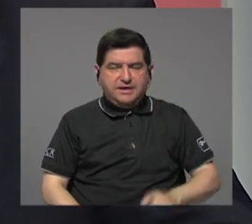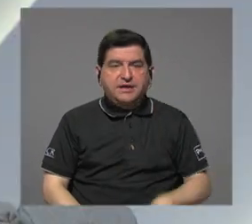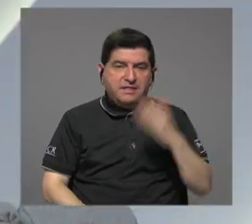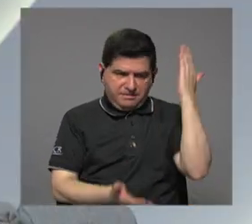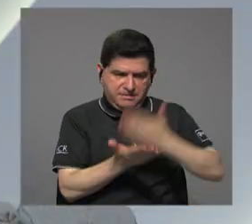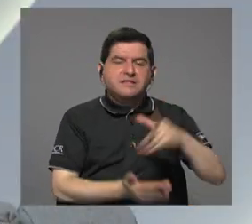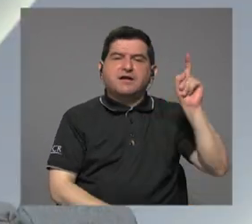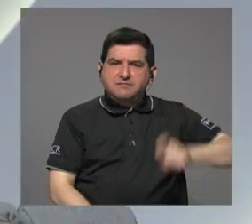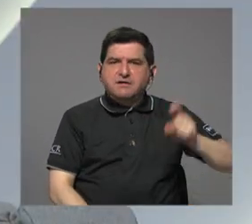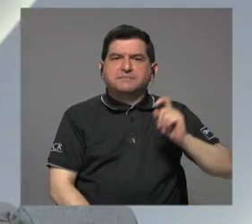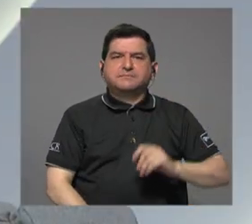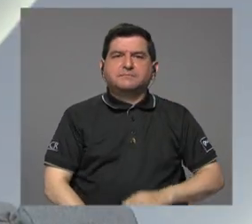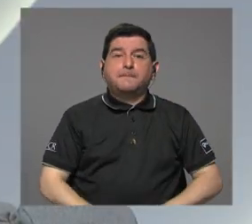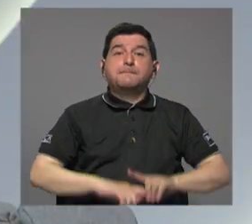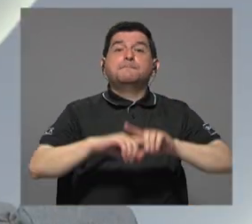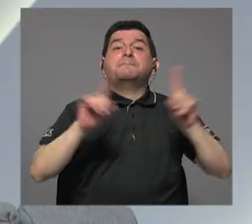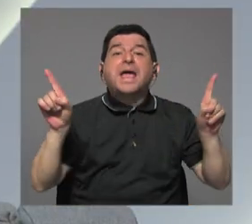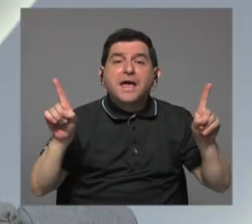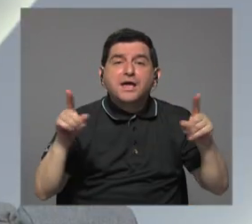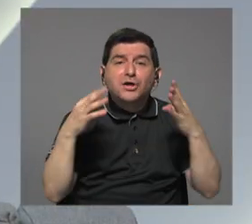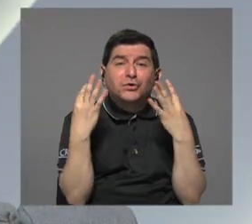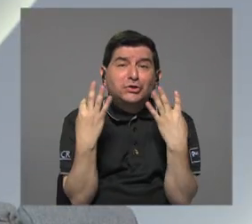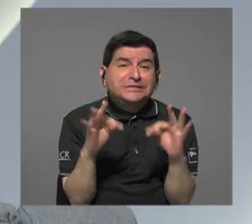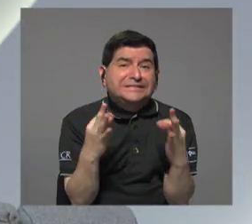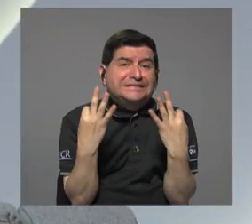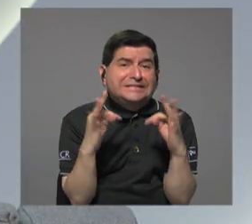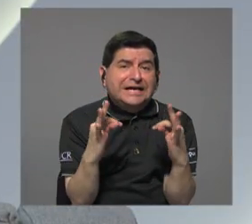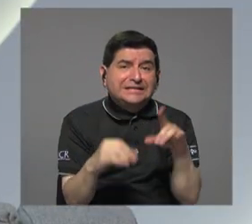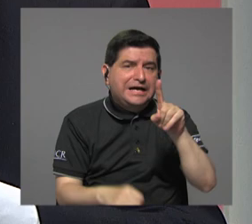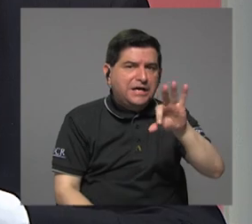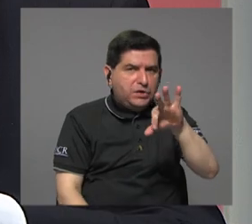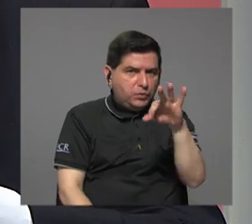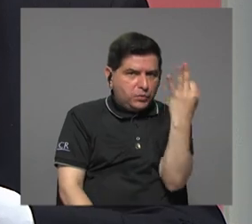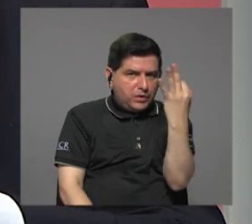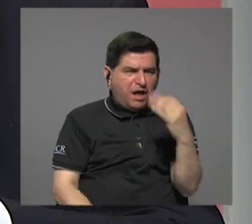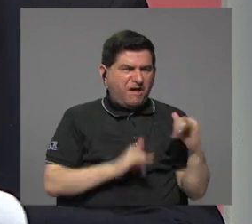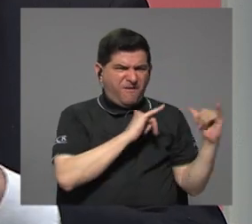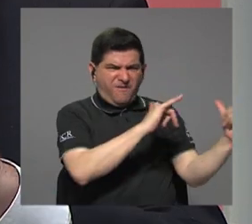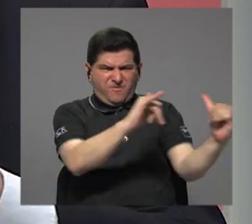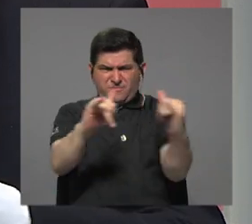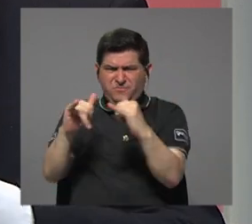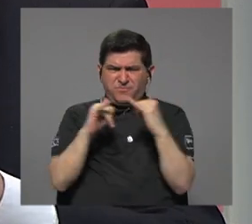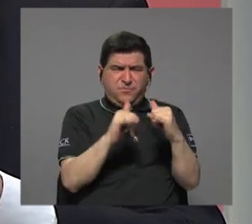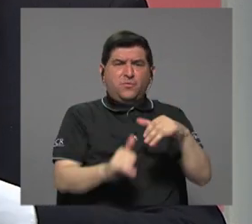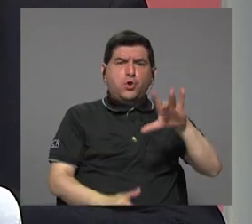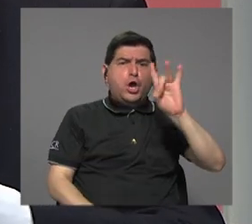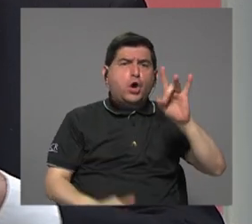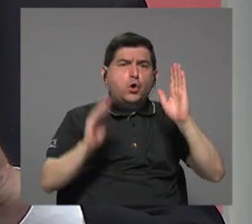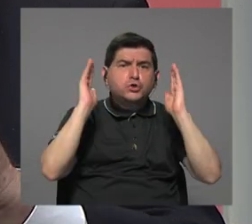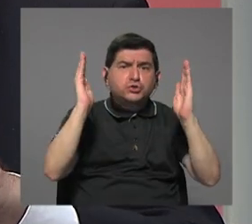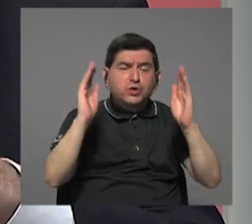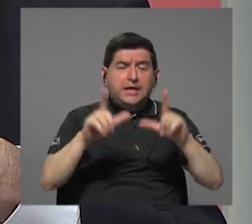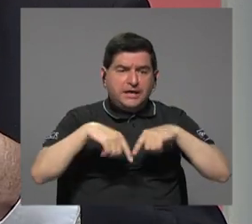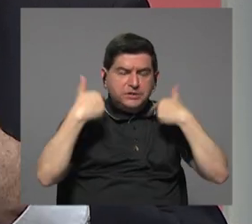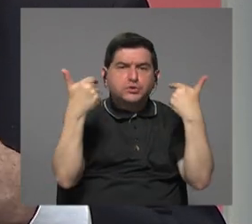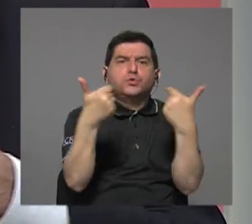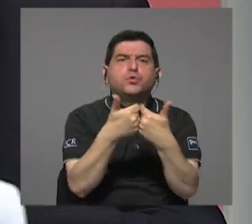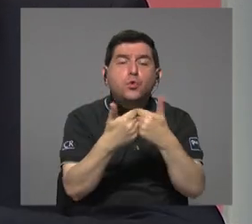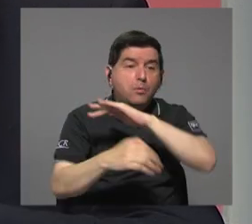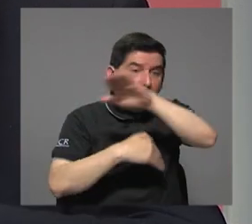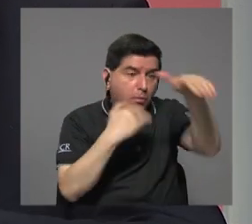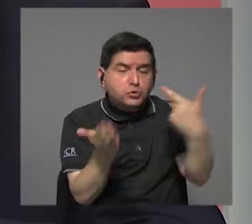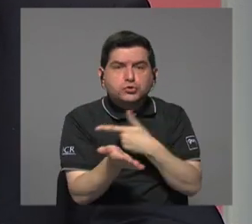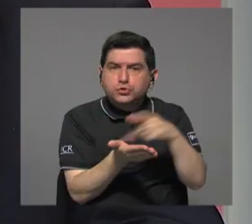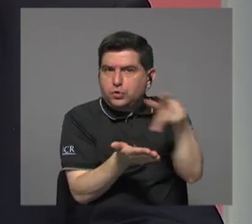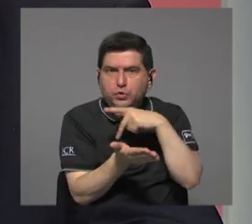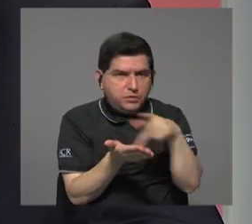freno pero pretender de alguna manera homogeneizar en ocho grandes familias todos los